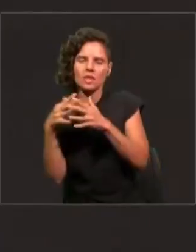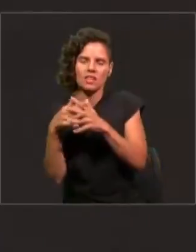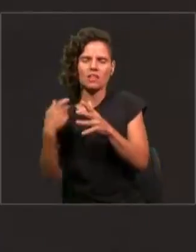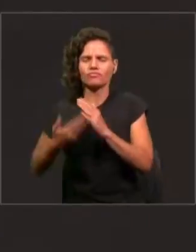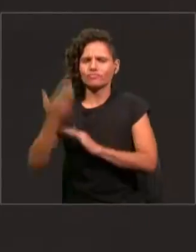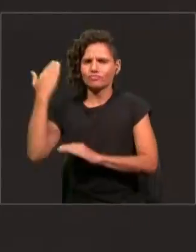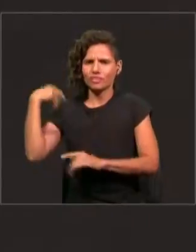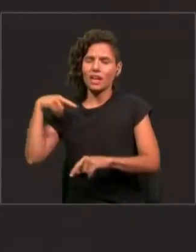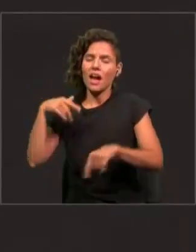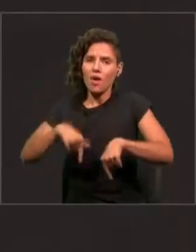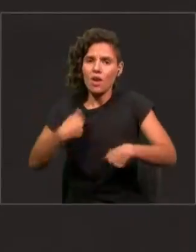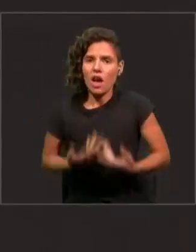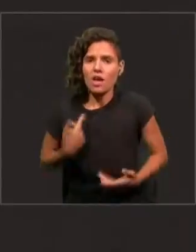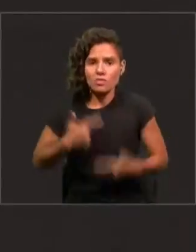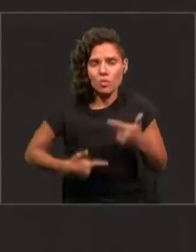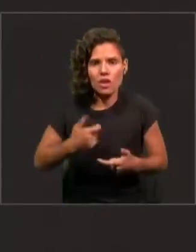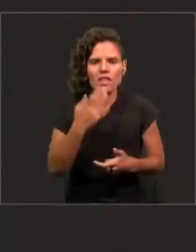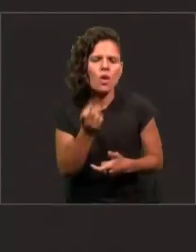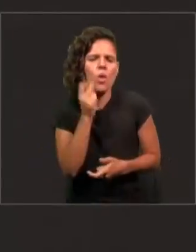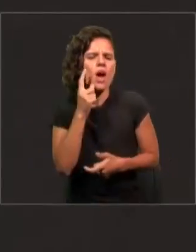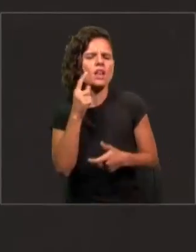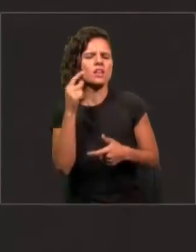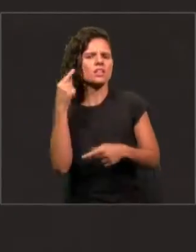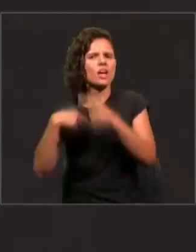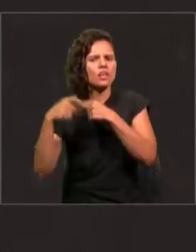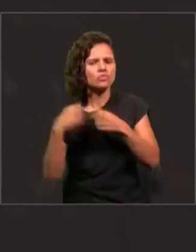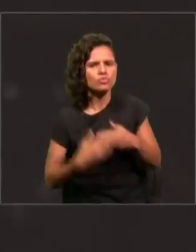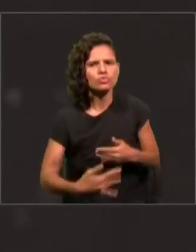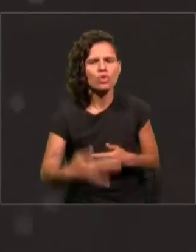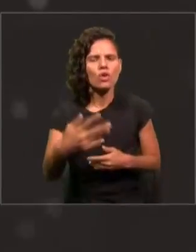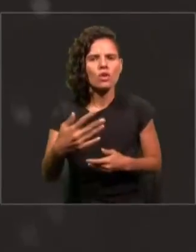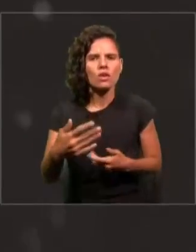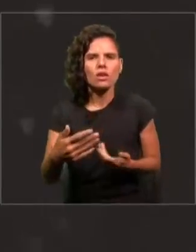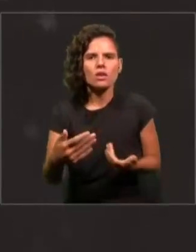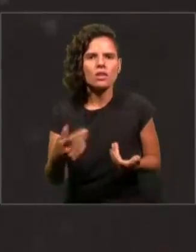que hoy día la interpretación desde la nación